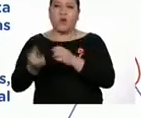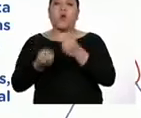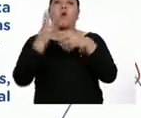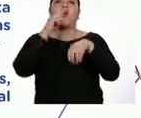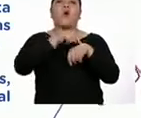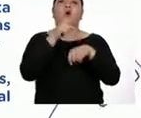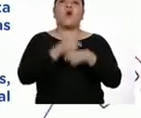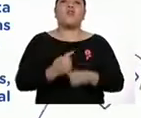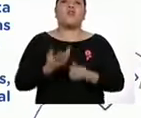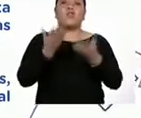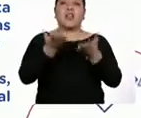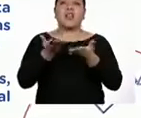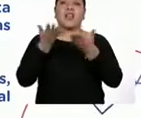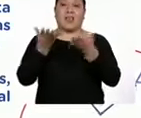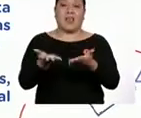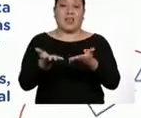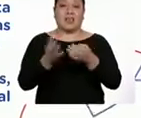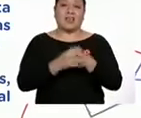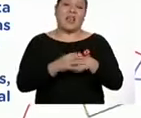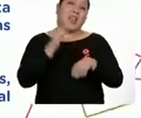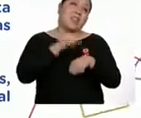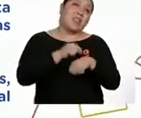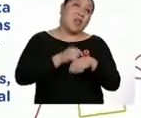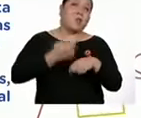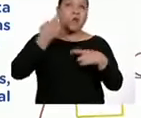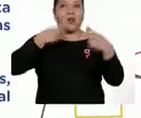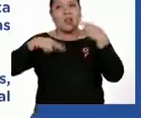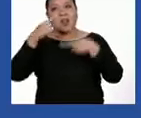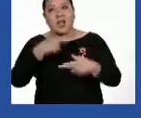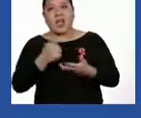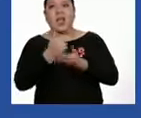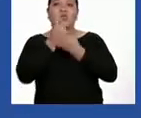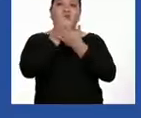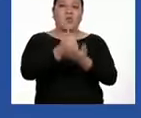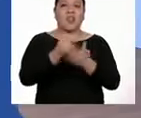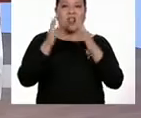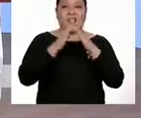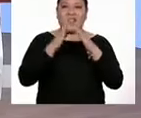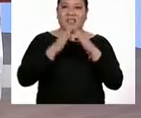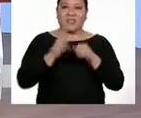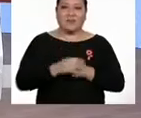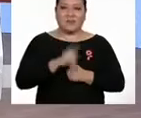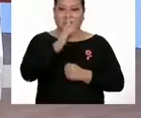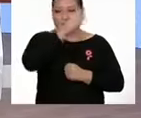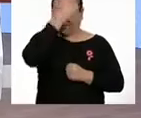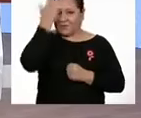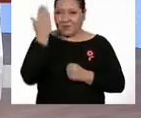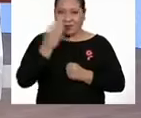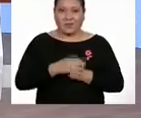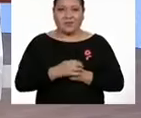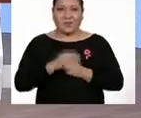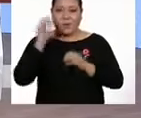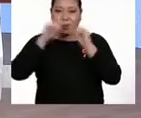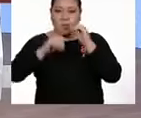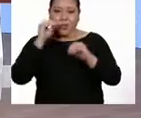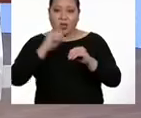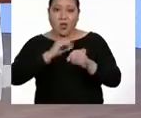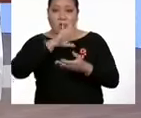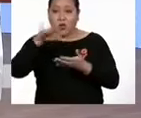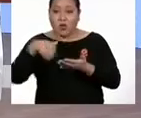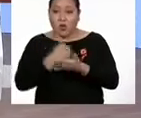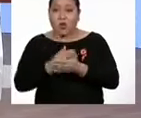le dedicas a actividades recreativas y ayudar en casa. No olviden registrar todo en